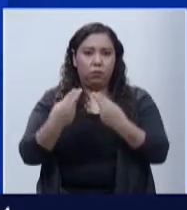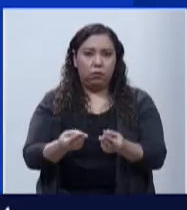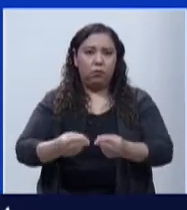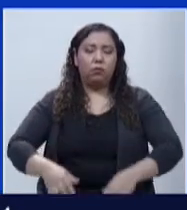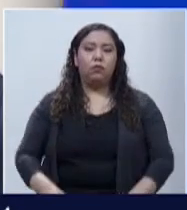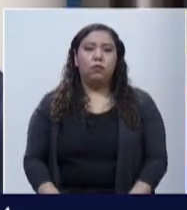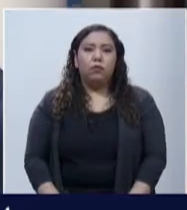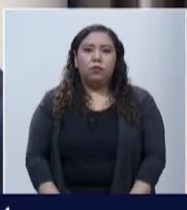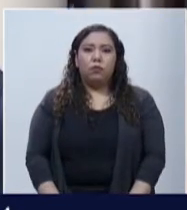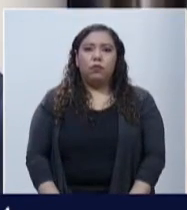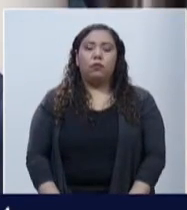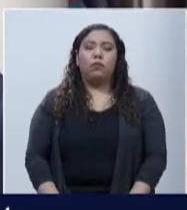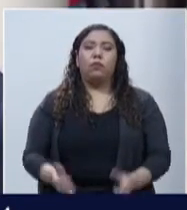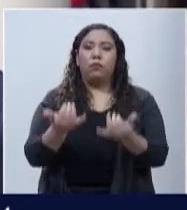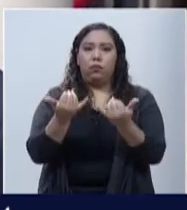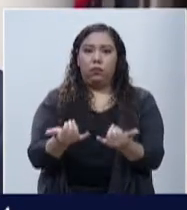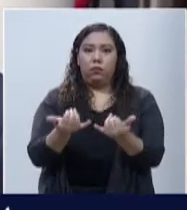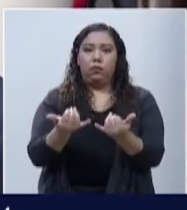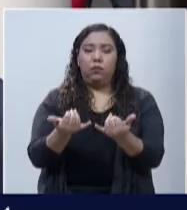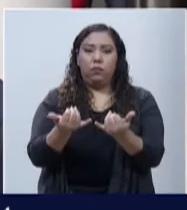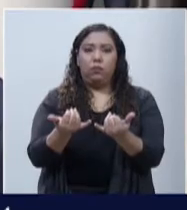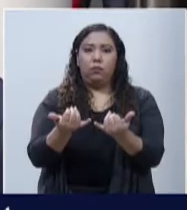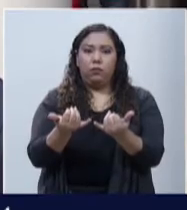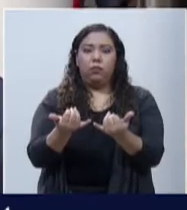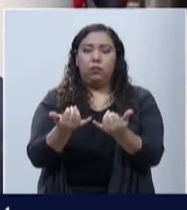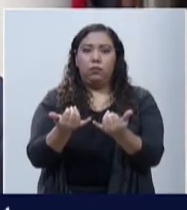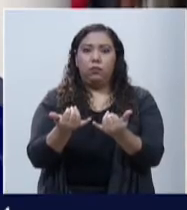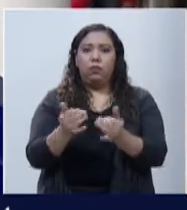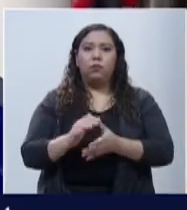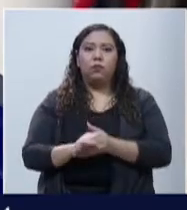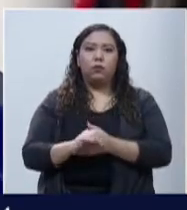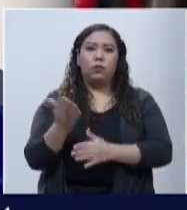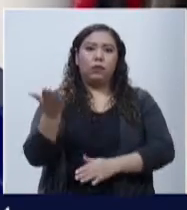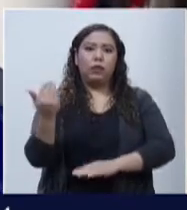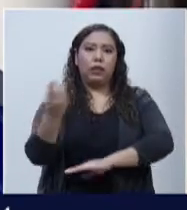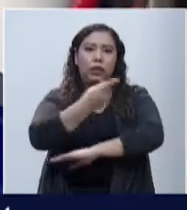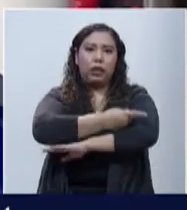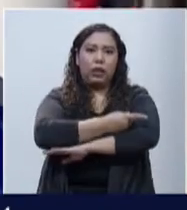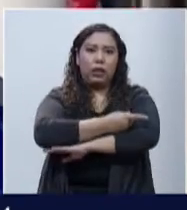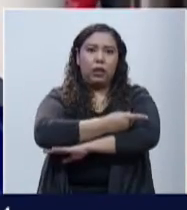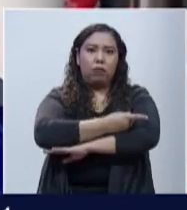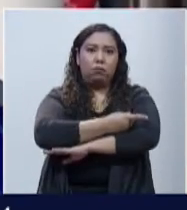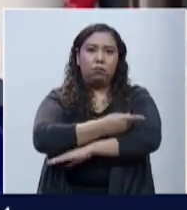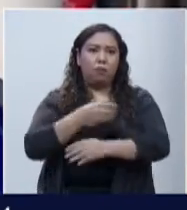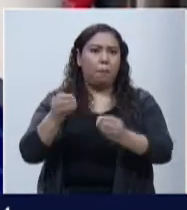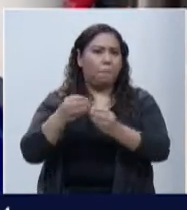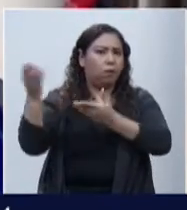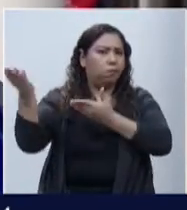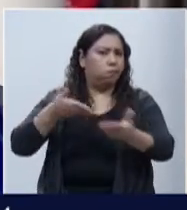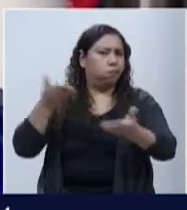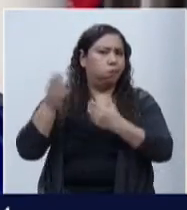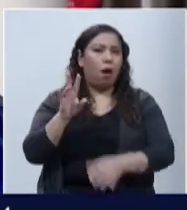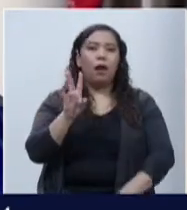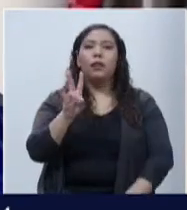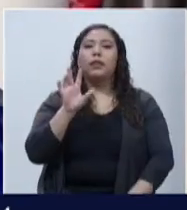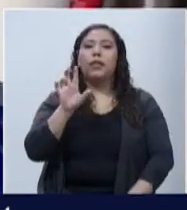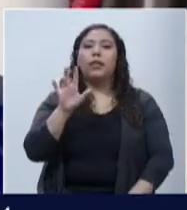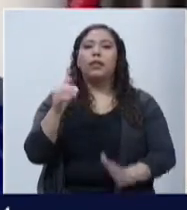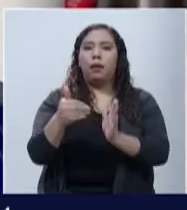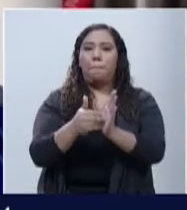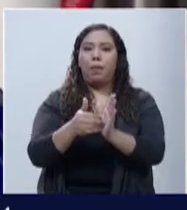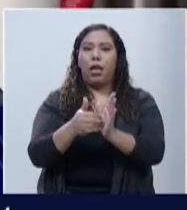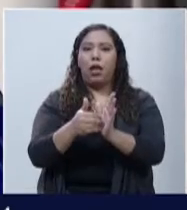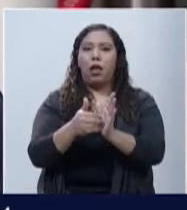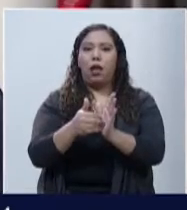estamos en este momento en honduras y de cara al próximo los próximos 15 días con un flujo de casi 700.000 2